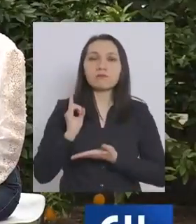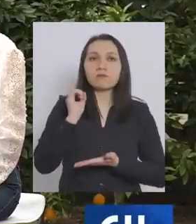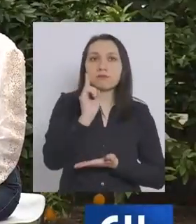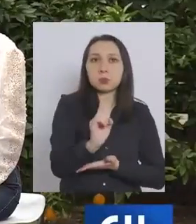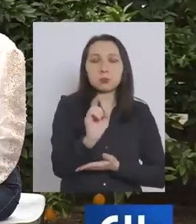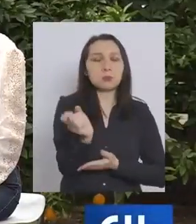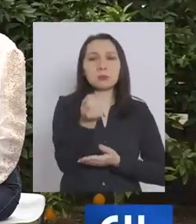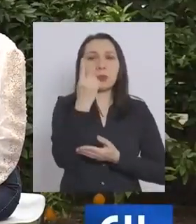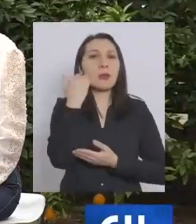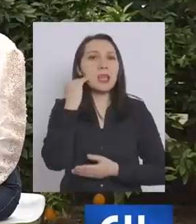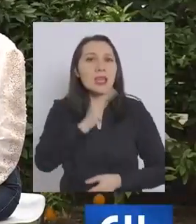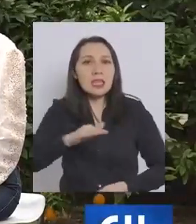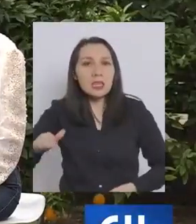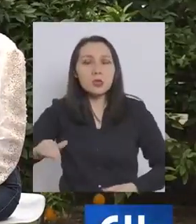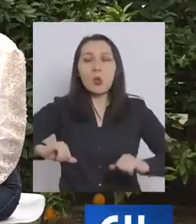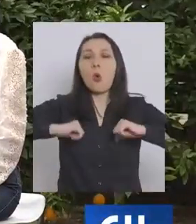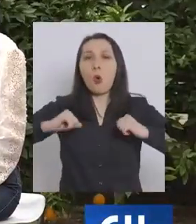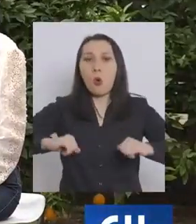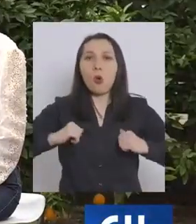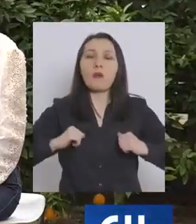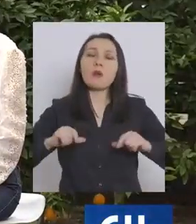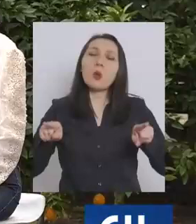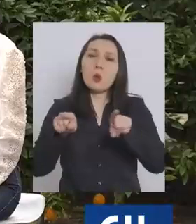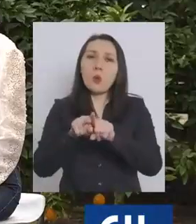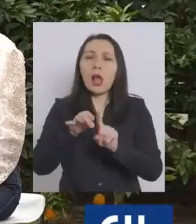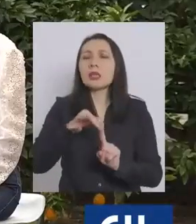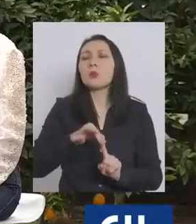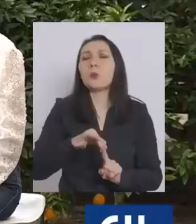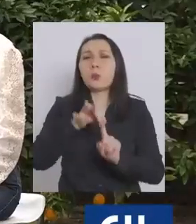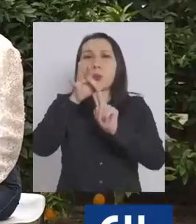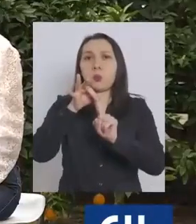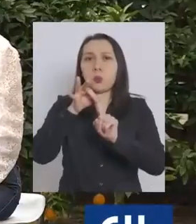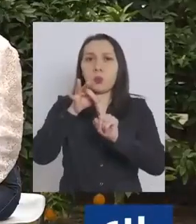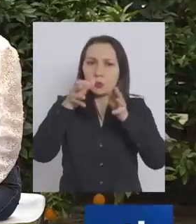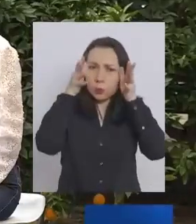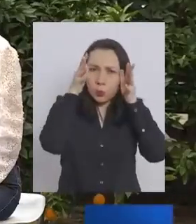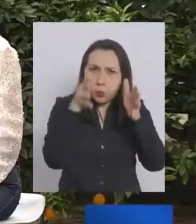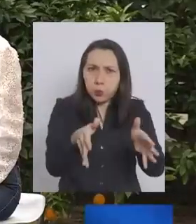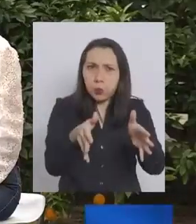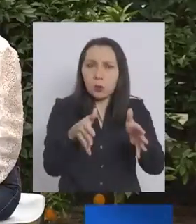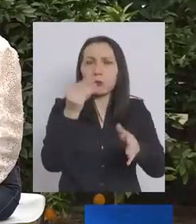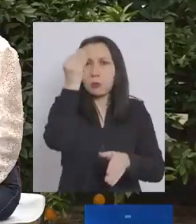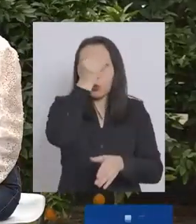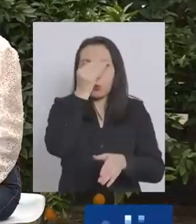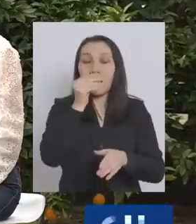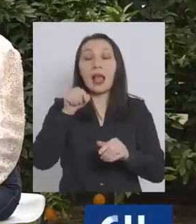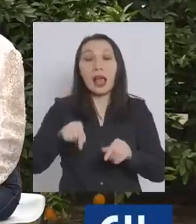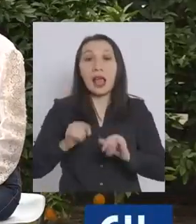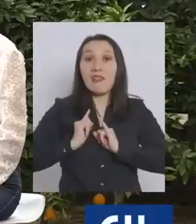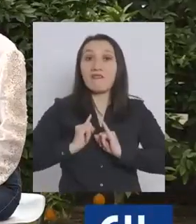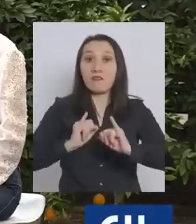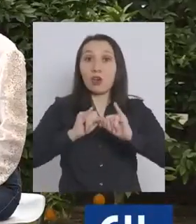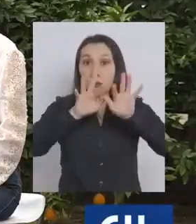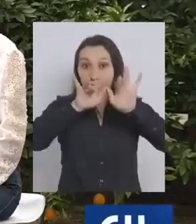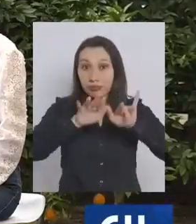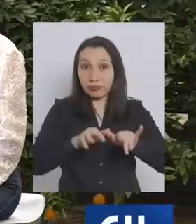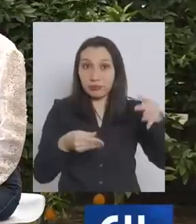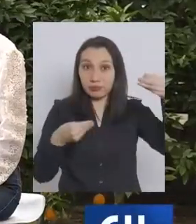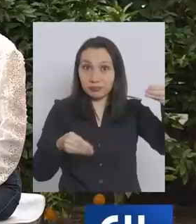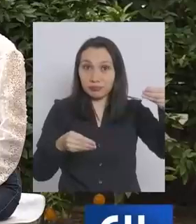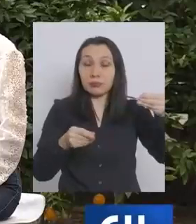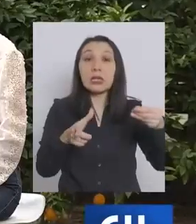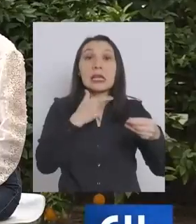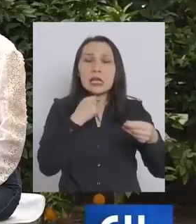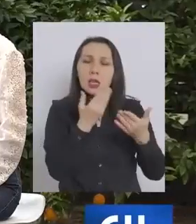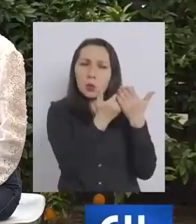niños, de nuestros jóvenes como una principal prioridad. Este informe va a estar disponible para todos que